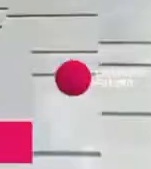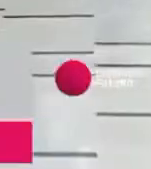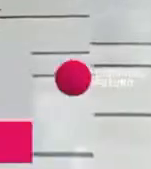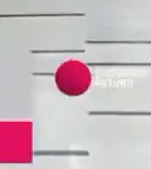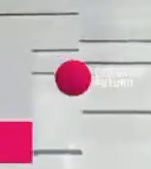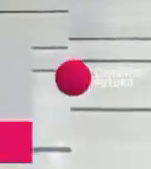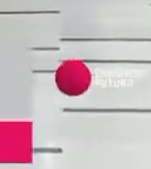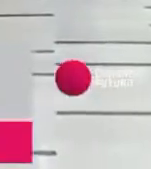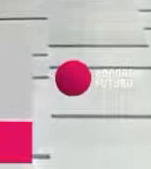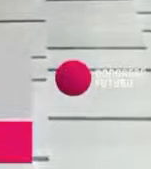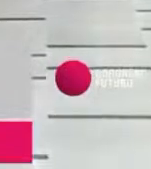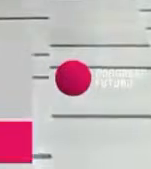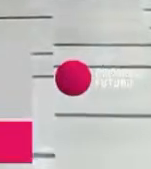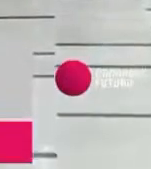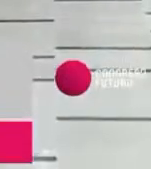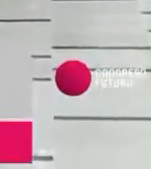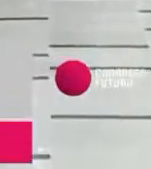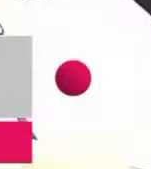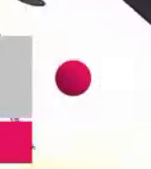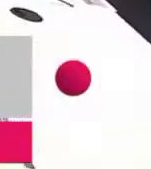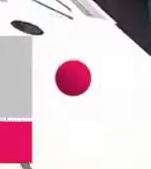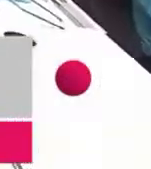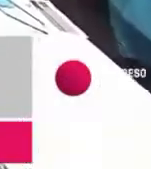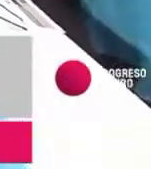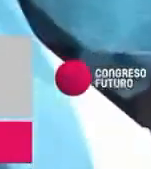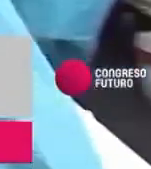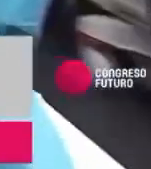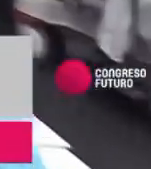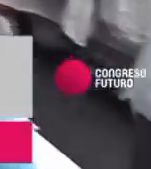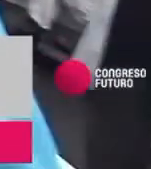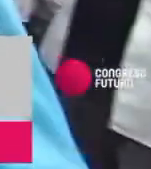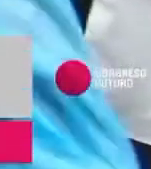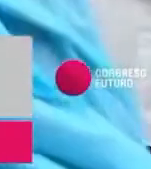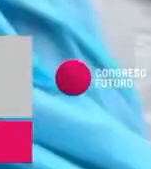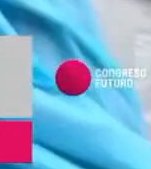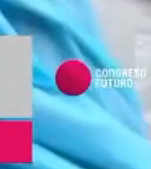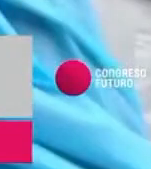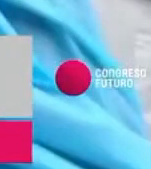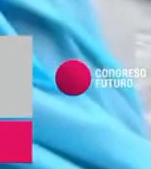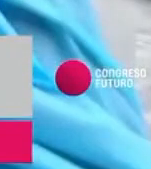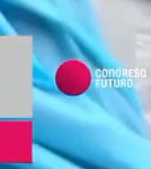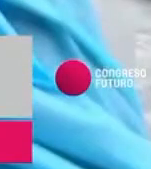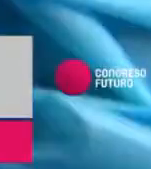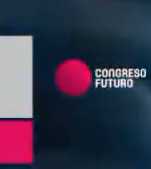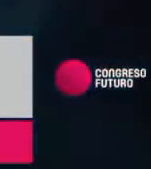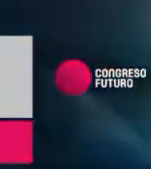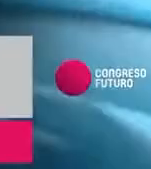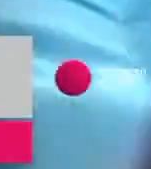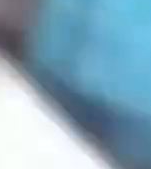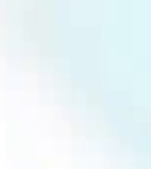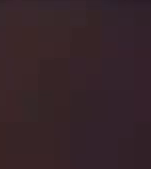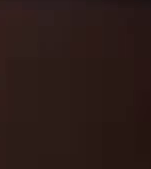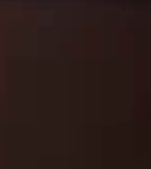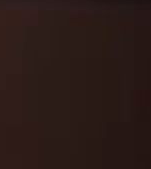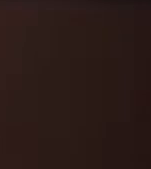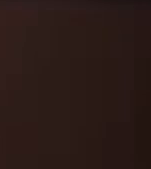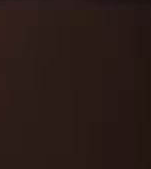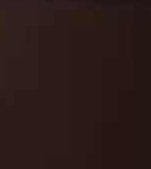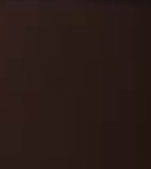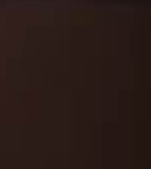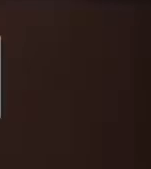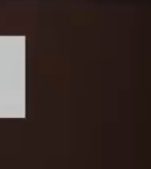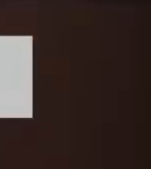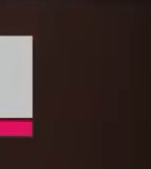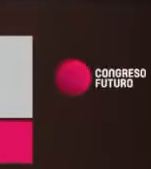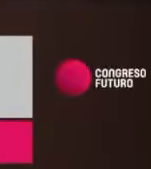oportunidades. ¿Cómo nos adaptamos a esta nueva realidad? La ciencia nos puede dar esas respuestas. El Congreso es un